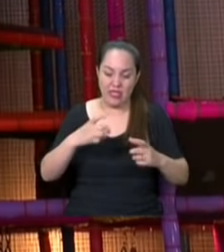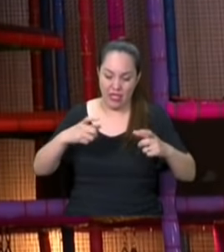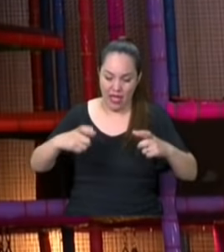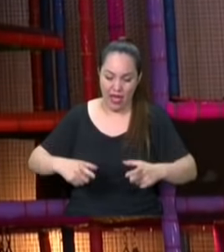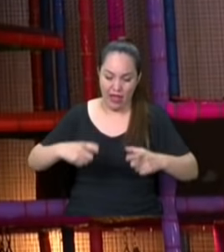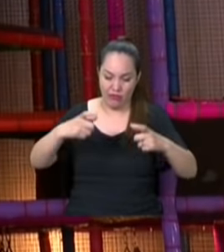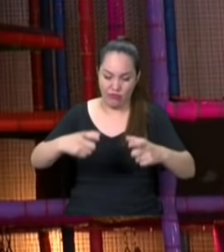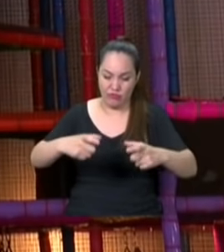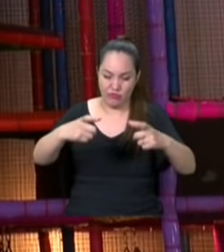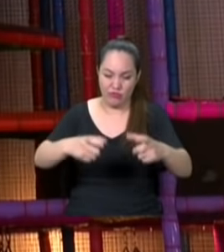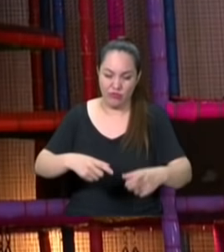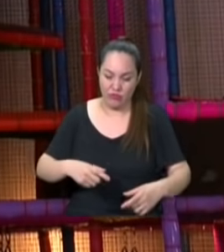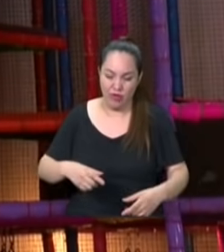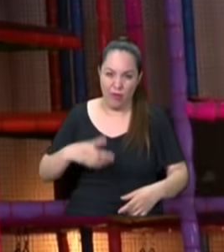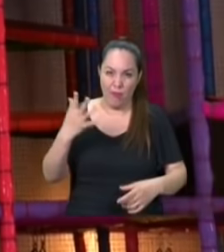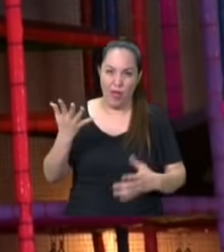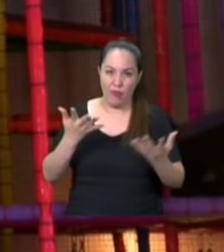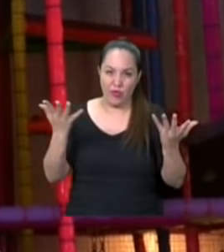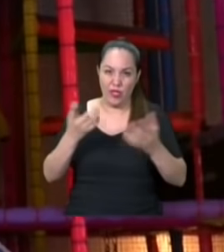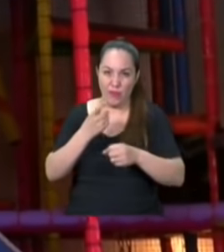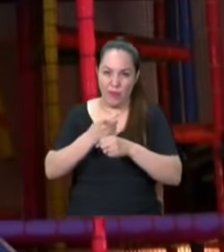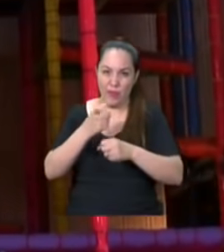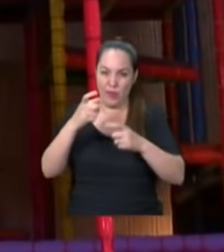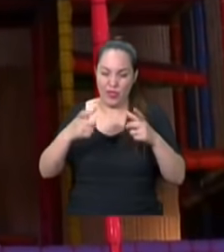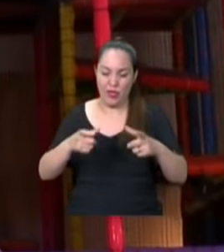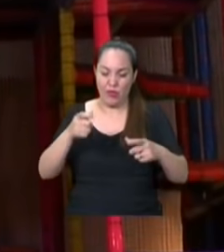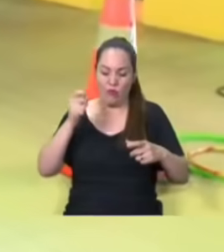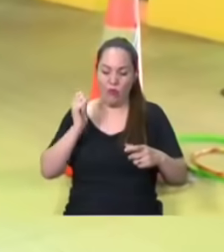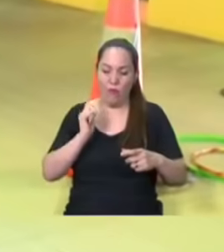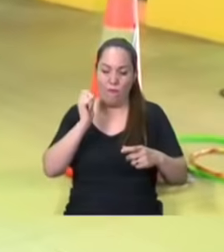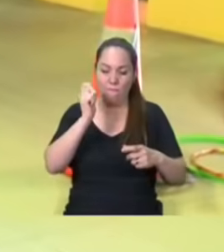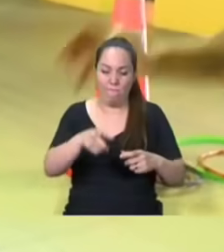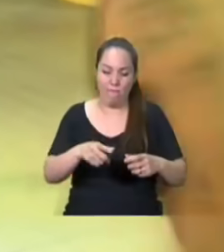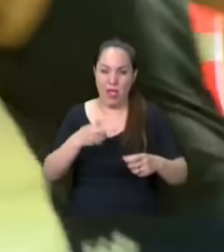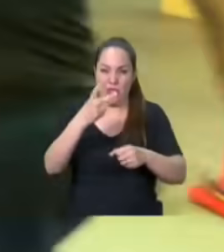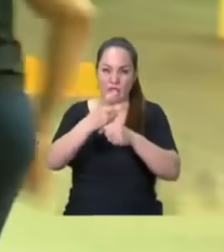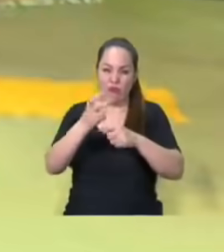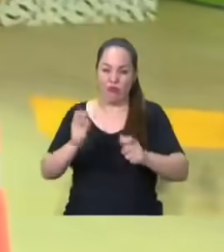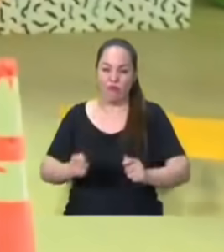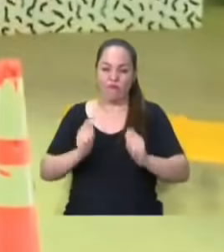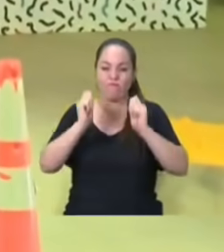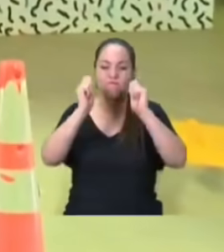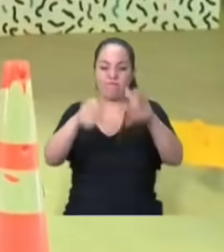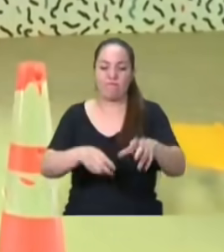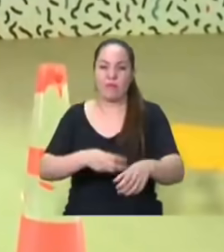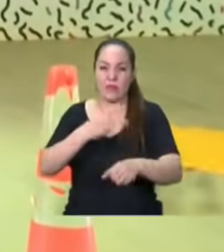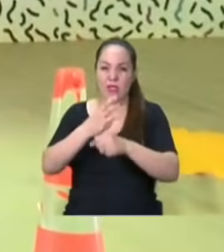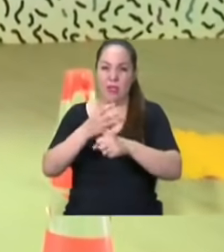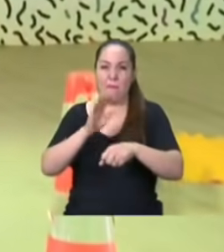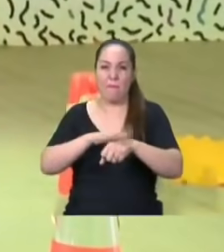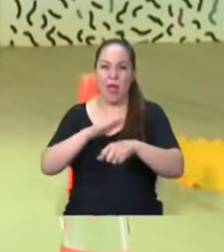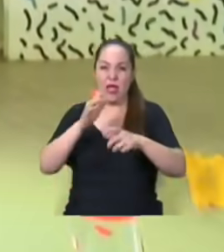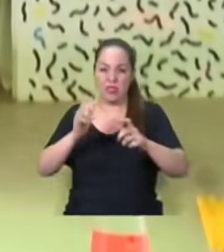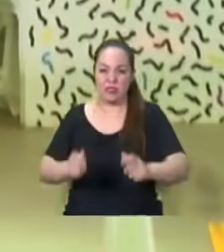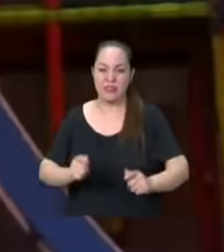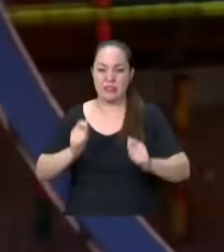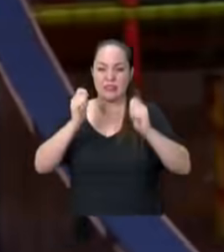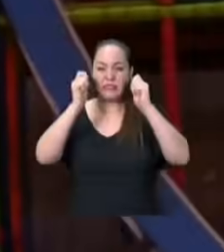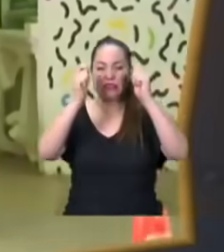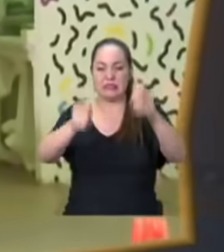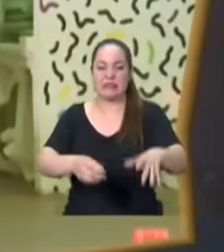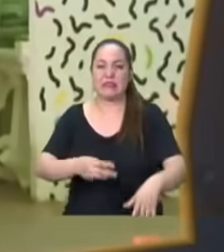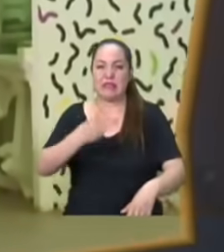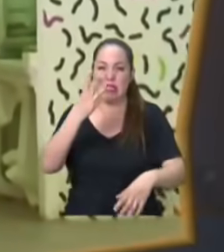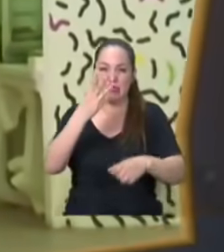el primer tiro. ¡Vámonos! El primero, el segundo y el tercero. ¡Lo logró! ¡Zumbido! ¡Zumbido!